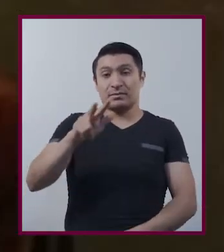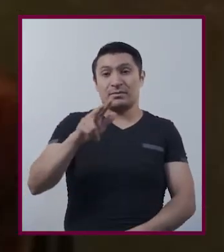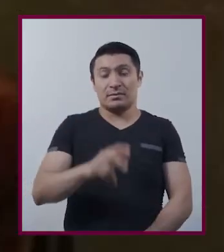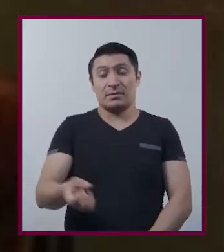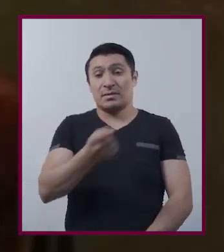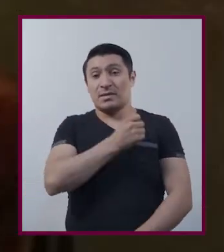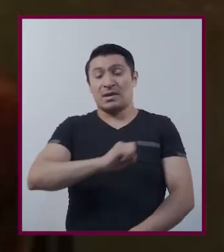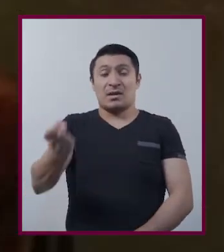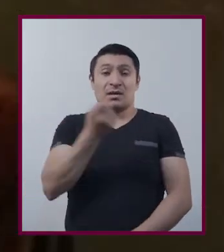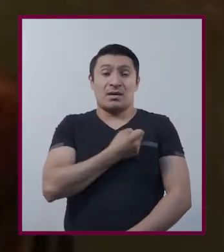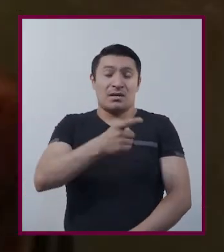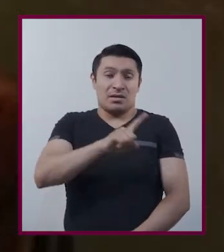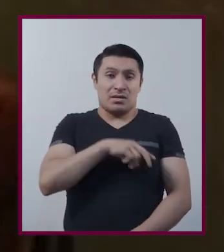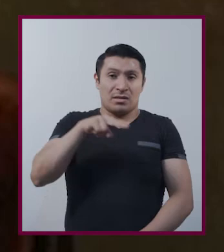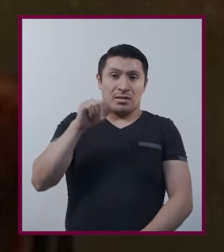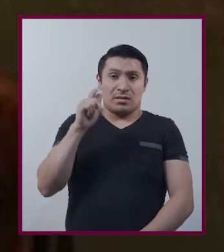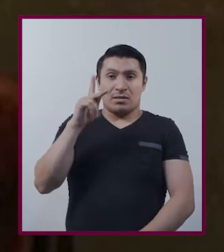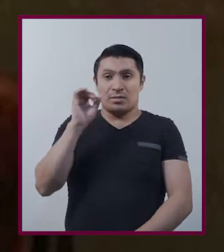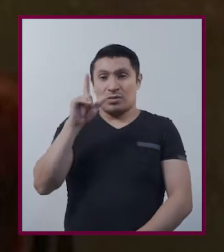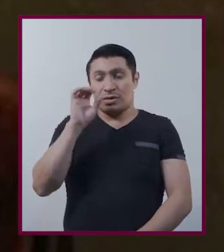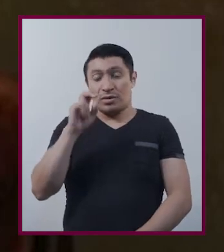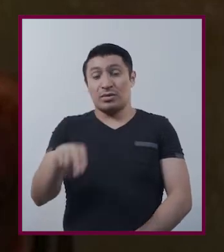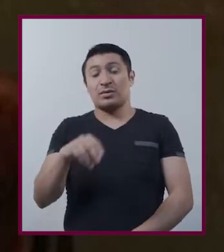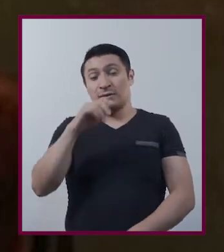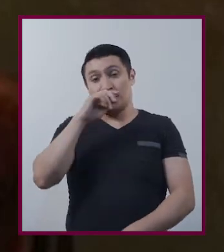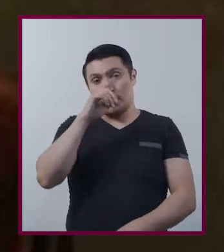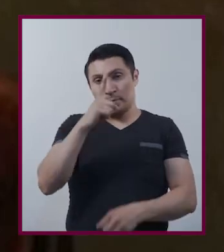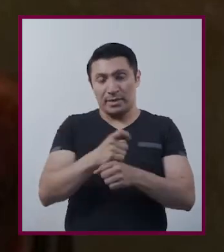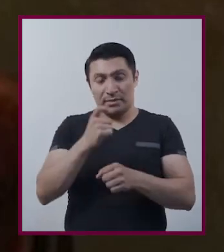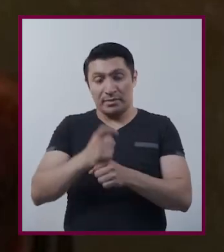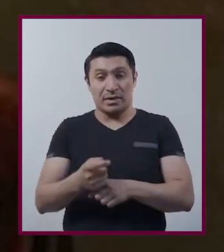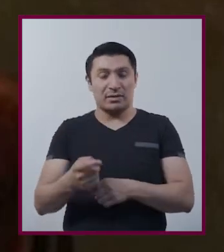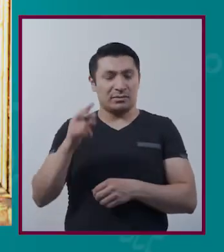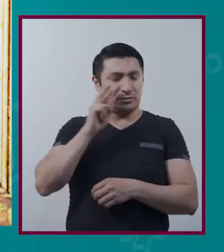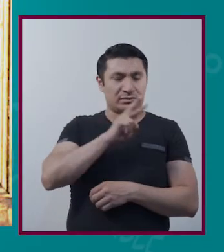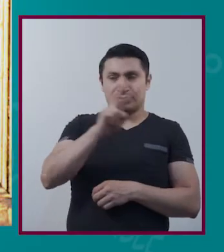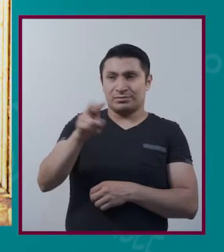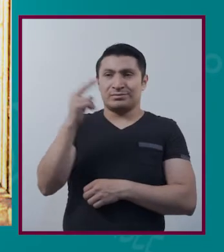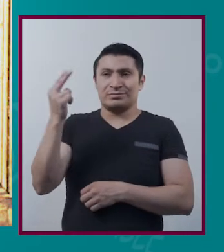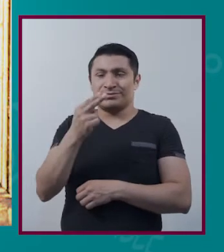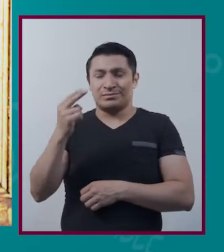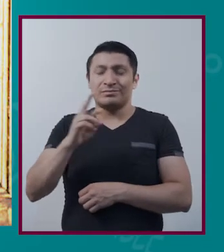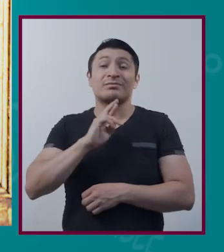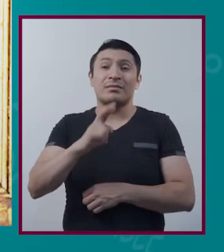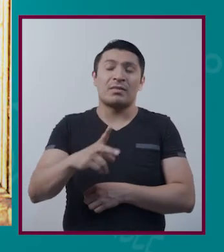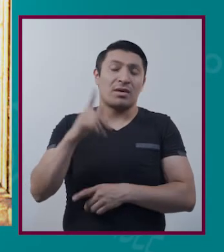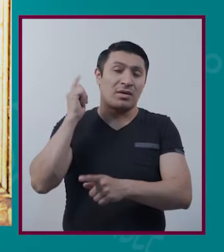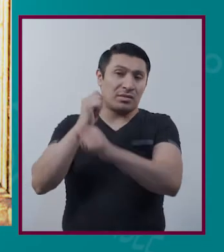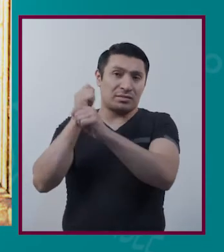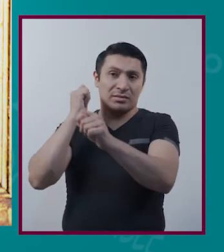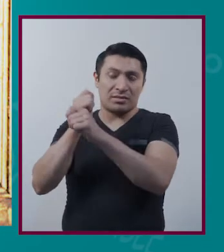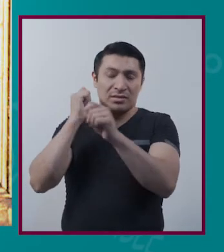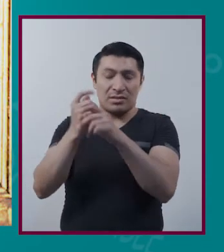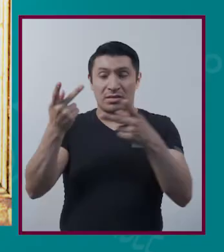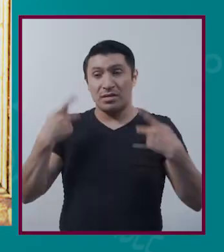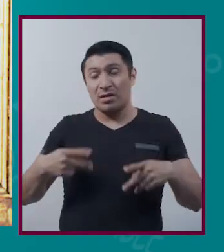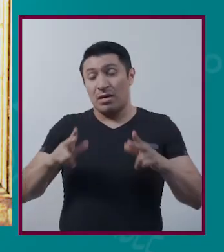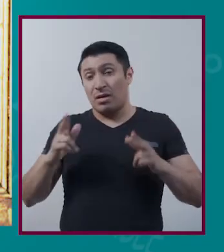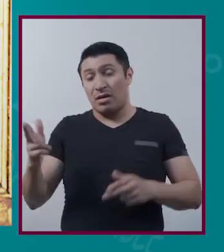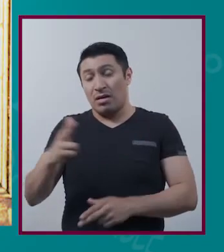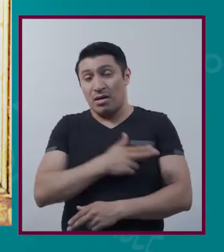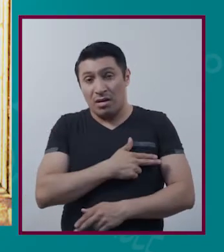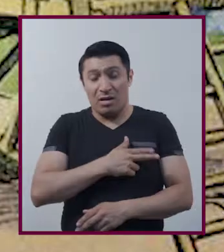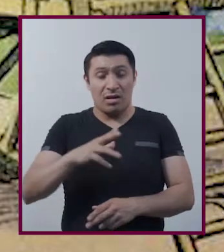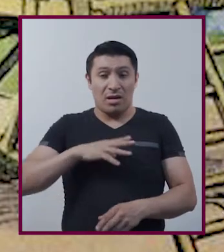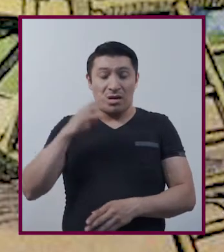del siglo XVIII, el afamado médico de Napoleón I, Dominique Jean, ante la necesidad de mejorar el transporte de